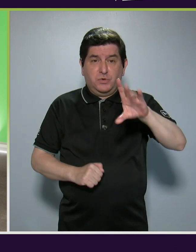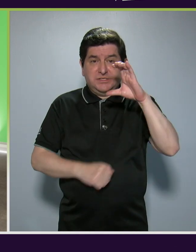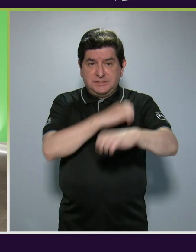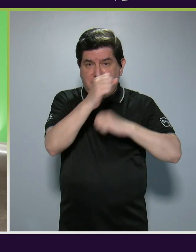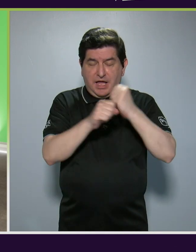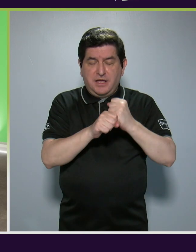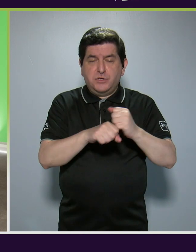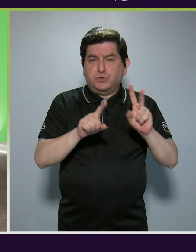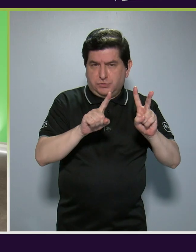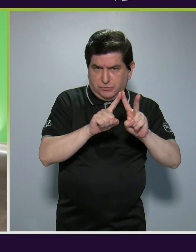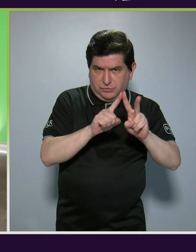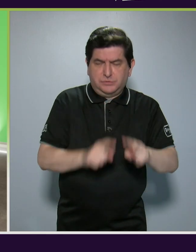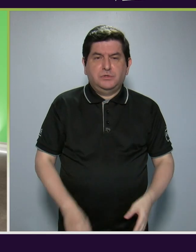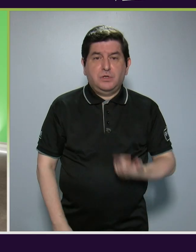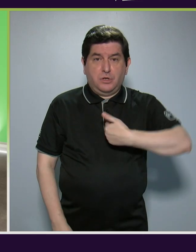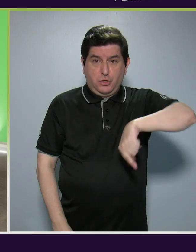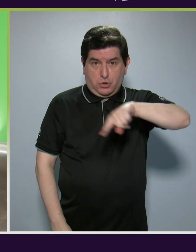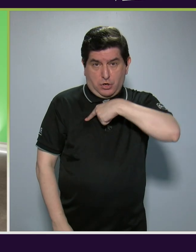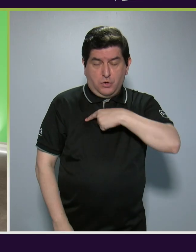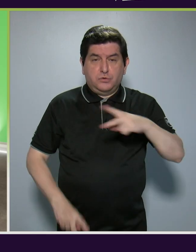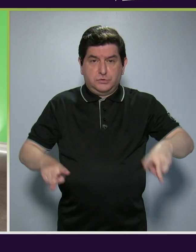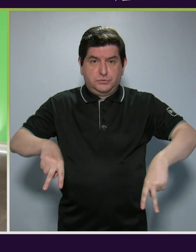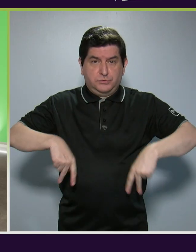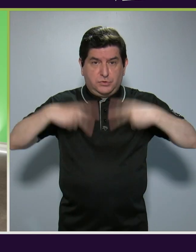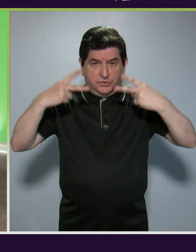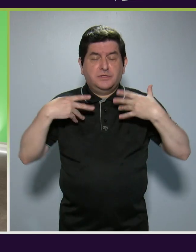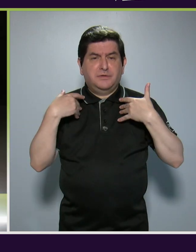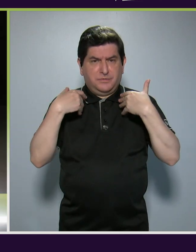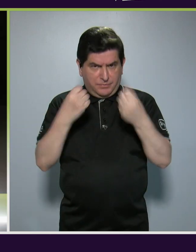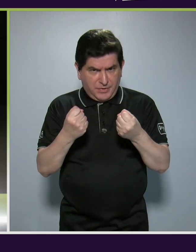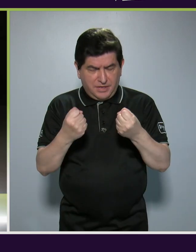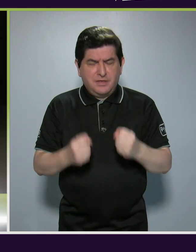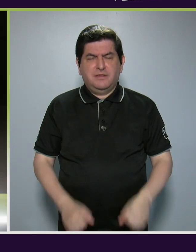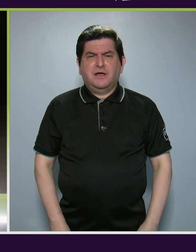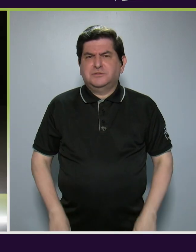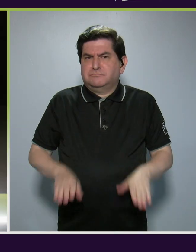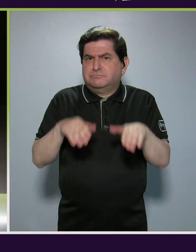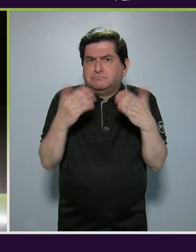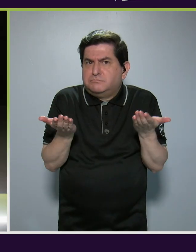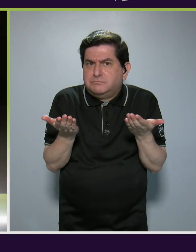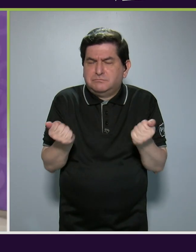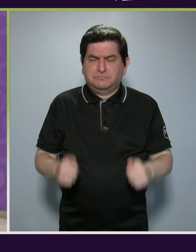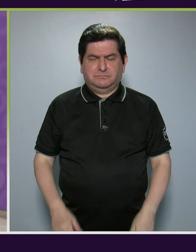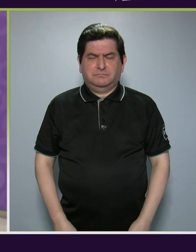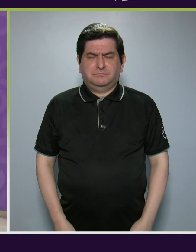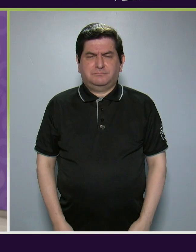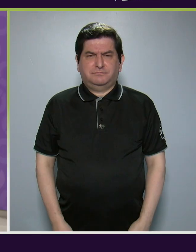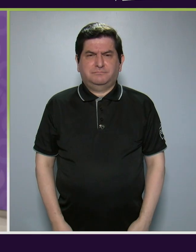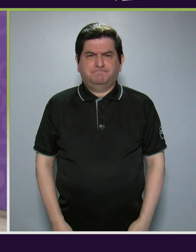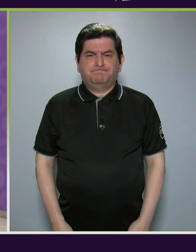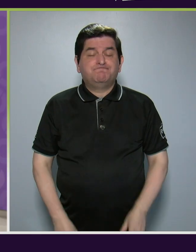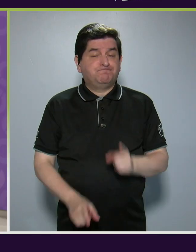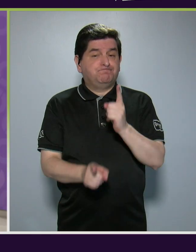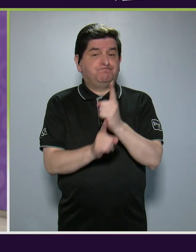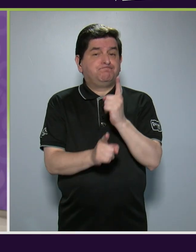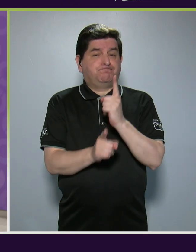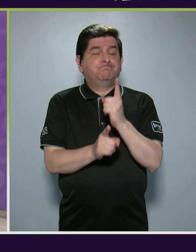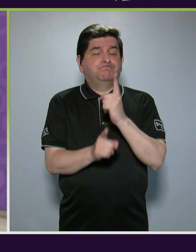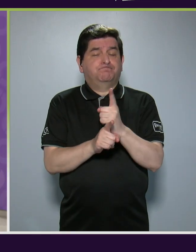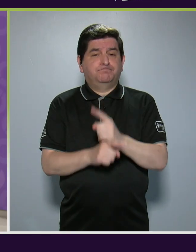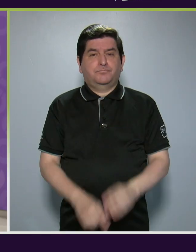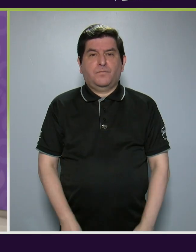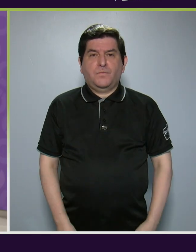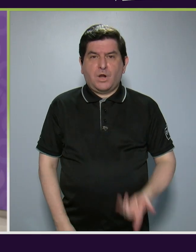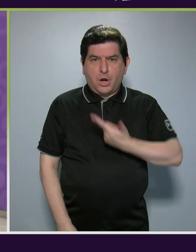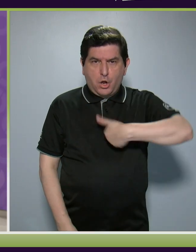Nicoya para nosotros tener vidas más saludables y más longevas? Bueno, efectivamente, lo que